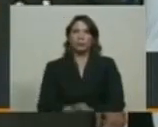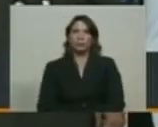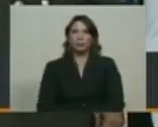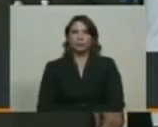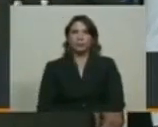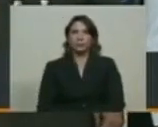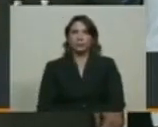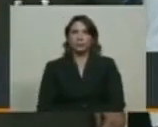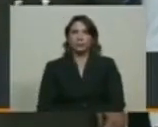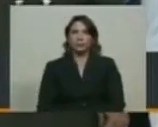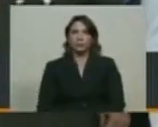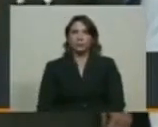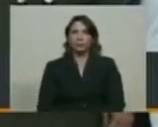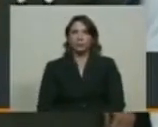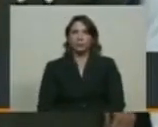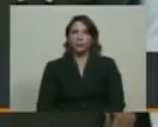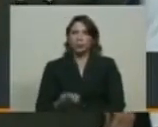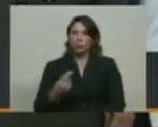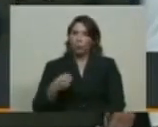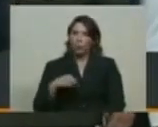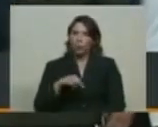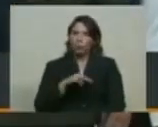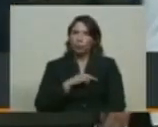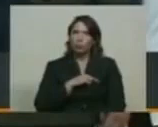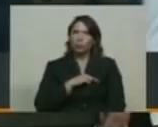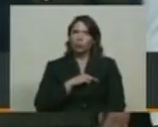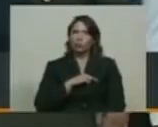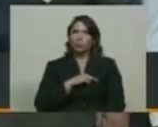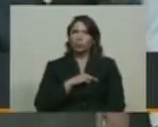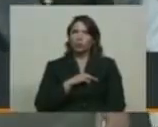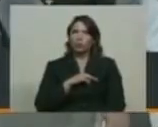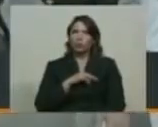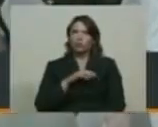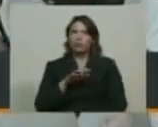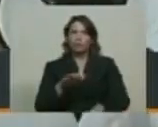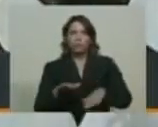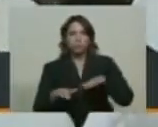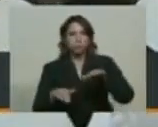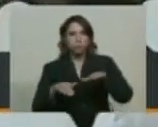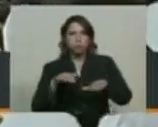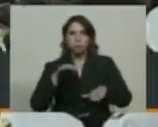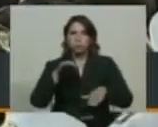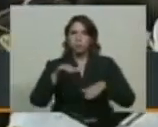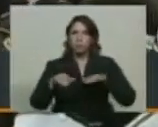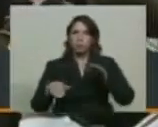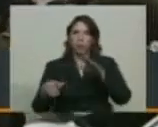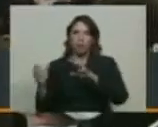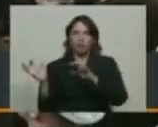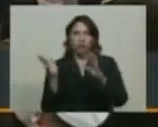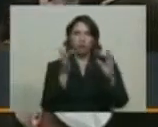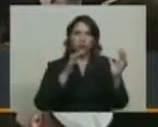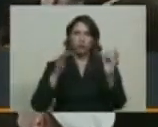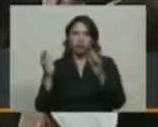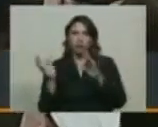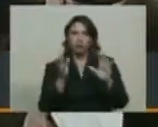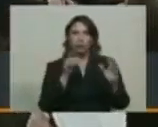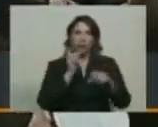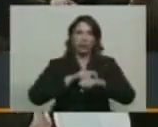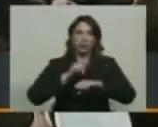Venimos navegando un tiempo tormentoso de guerras, de acosos, de bloqueos.